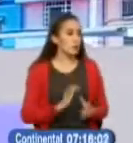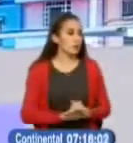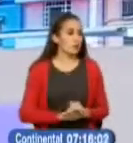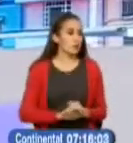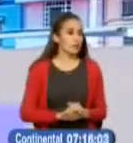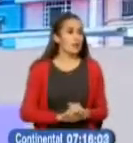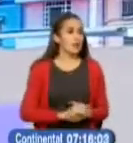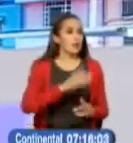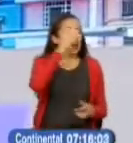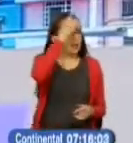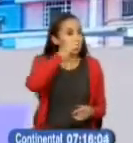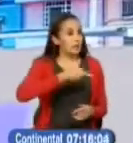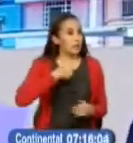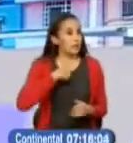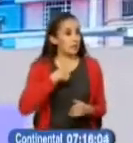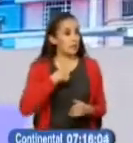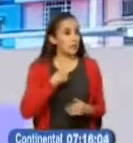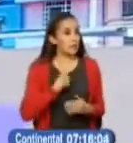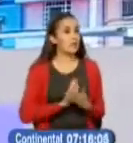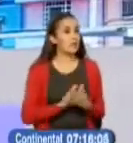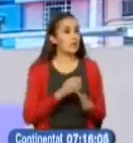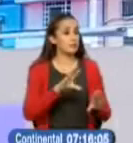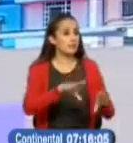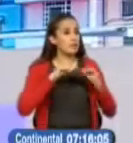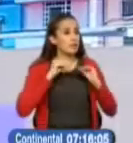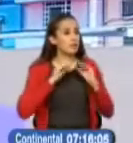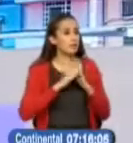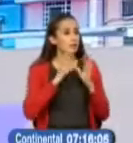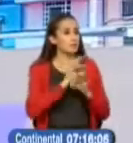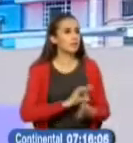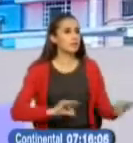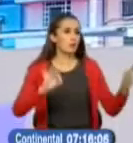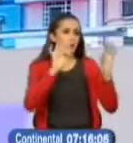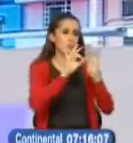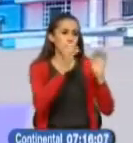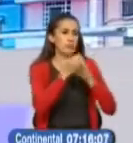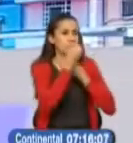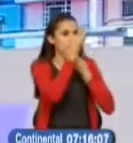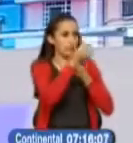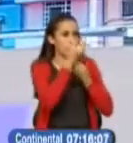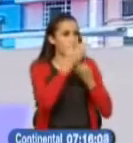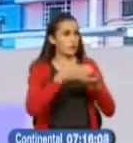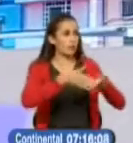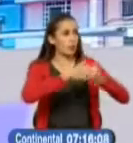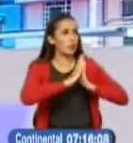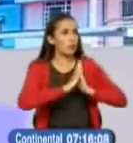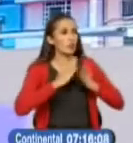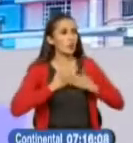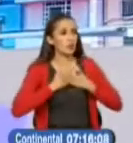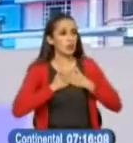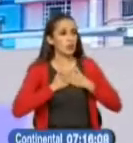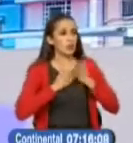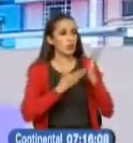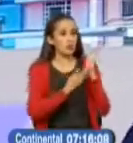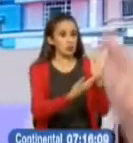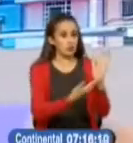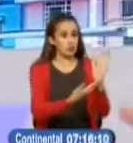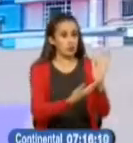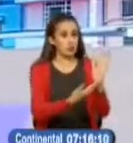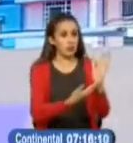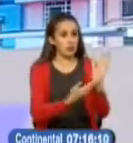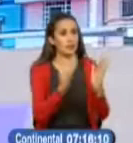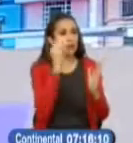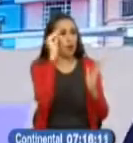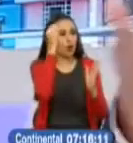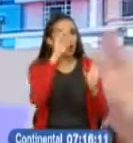carrera individualiza exactamente la opción que tiene el chico. Por eso es muy importante la información. Yo les pido que estos elementos sirvan para que los